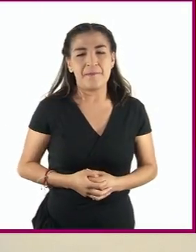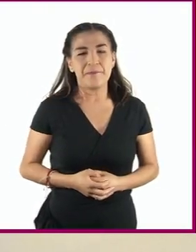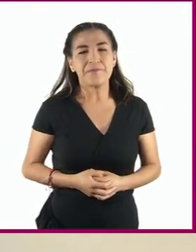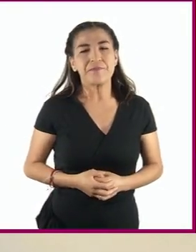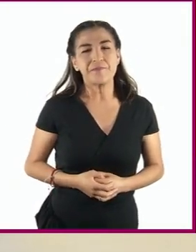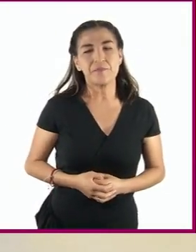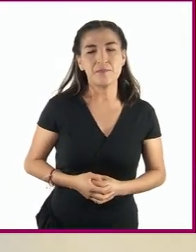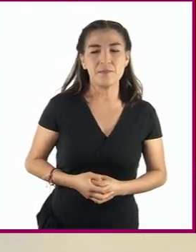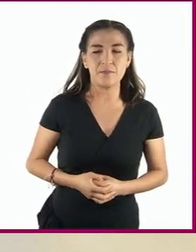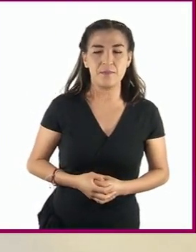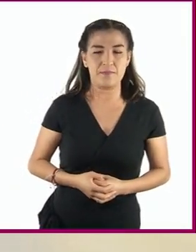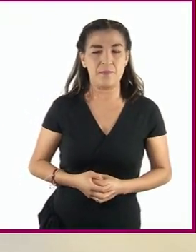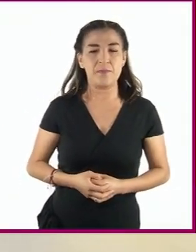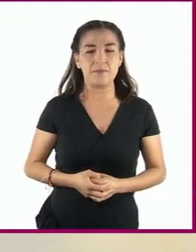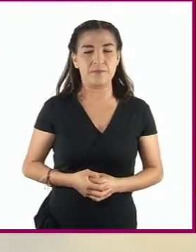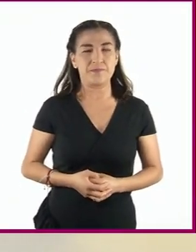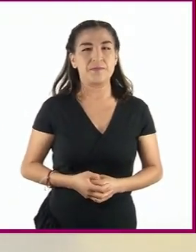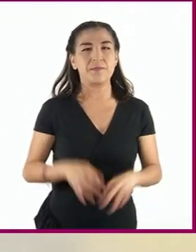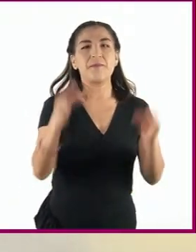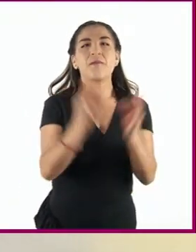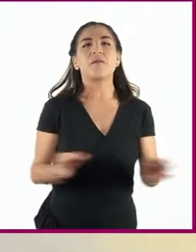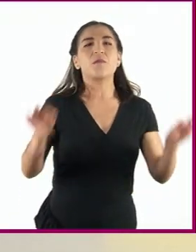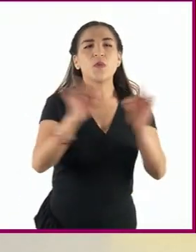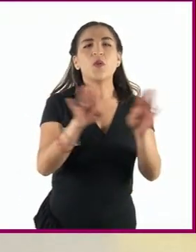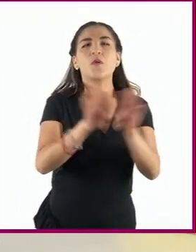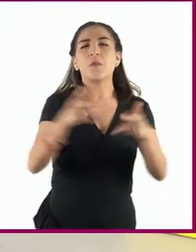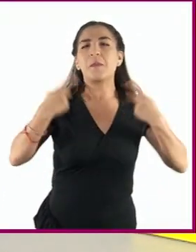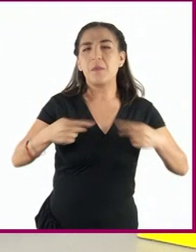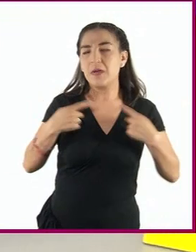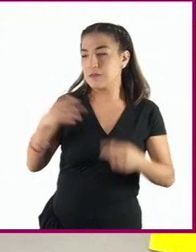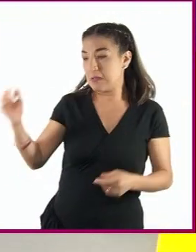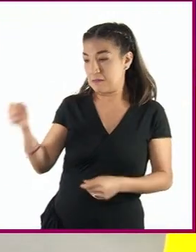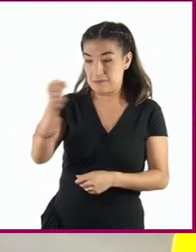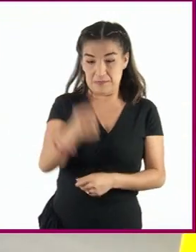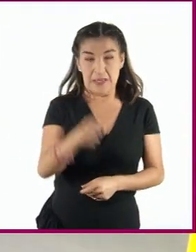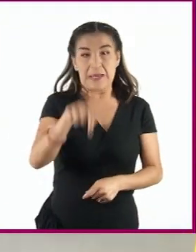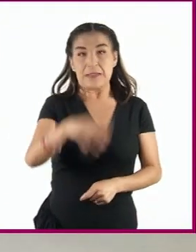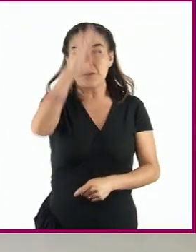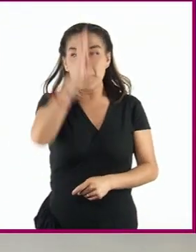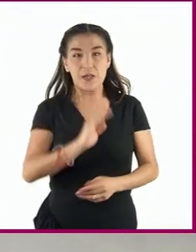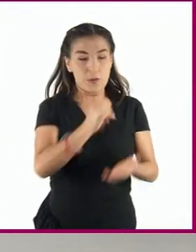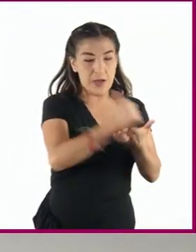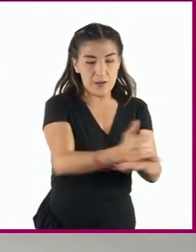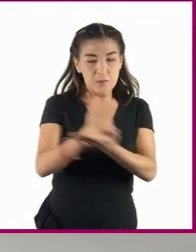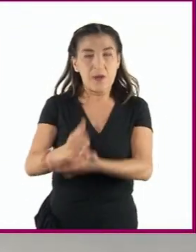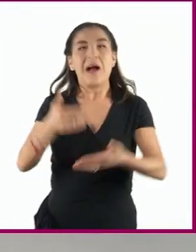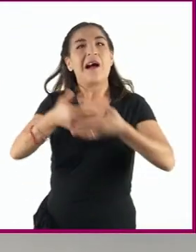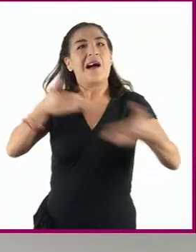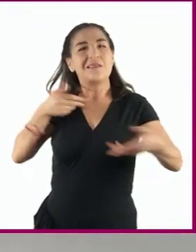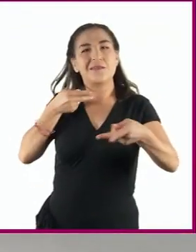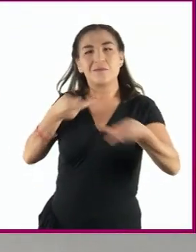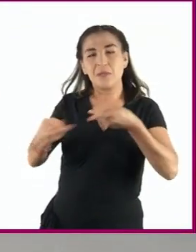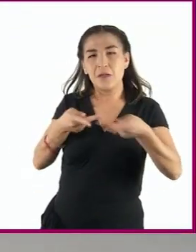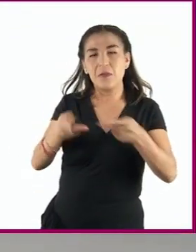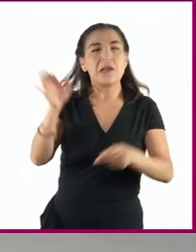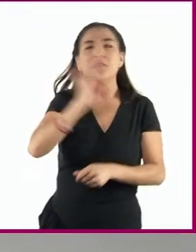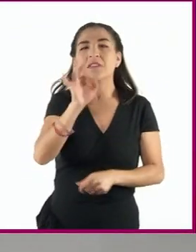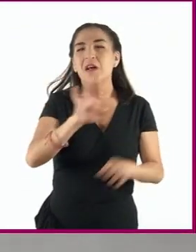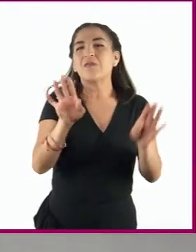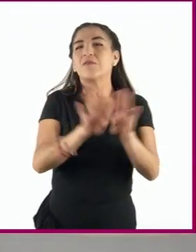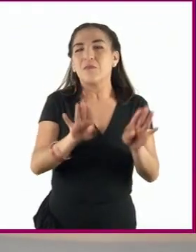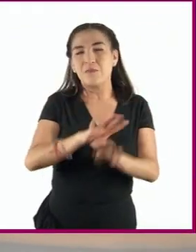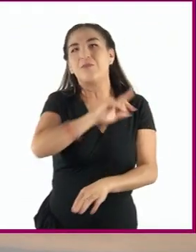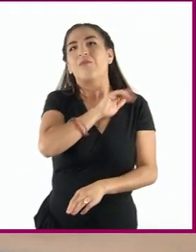Es importante que el mediador se prepare para enfrentar este proceso, de lo contrario, podría acentuar la escala